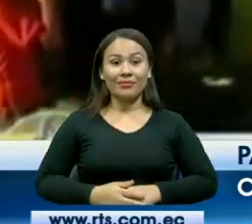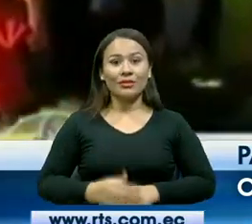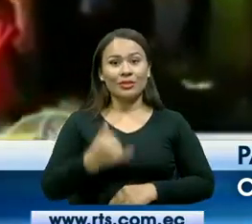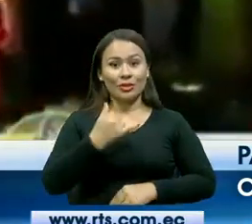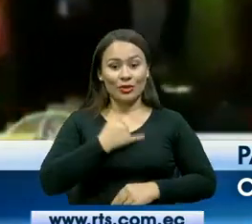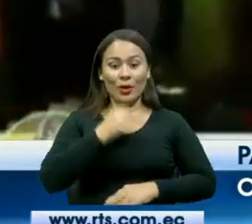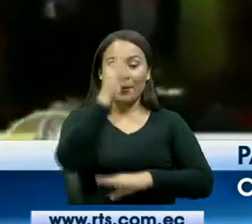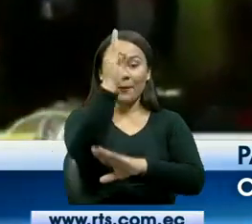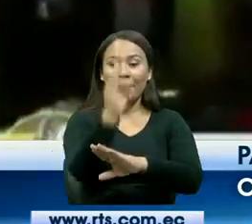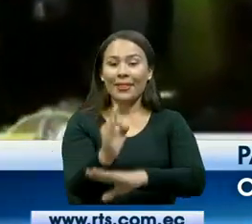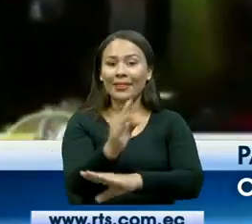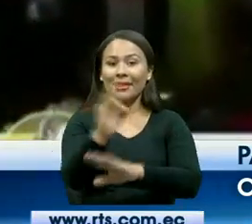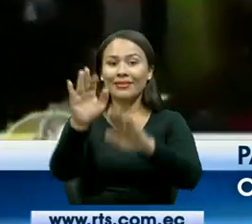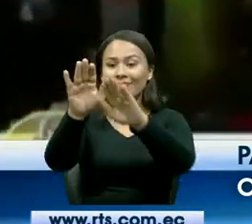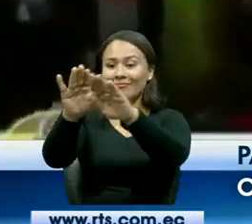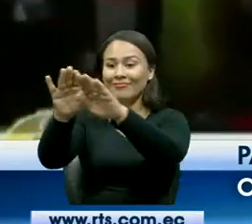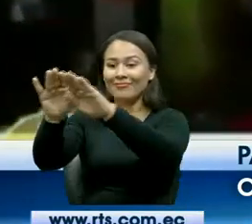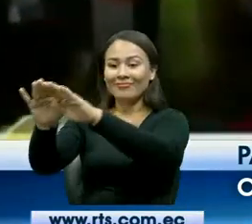dar la bendición a todos.